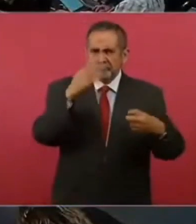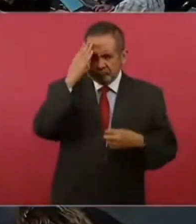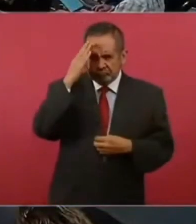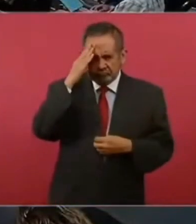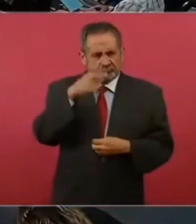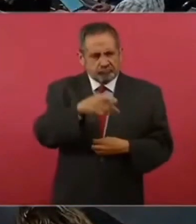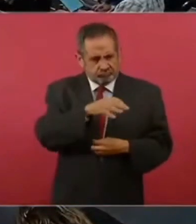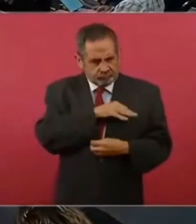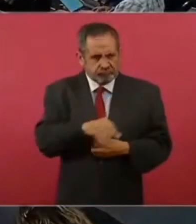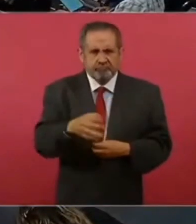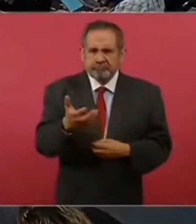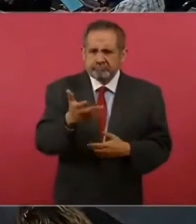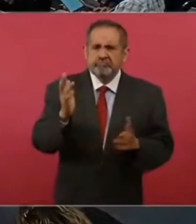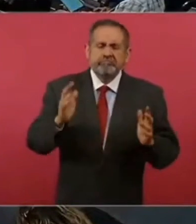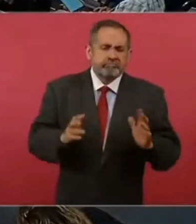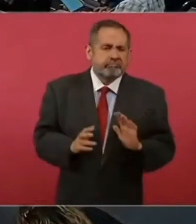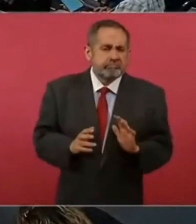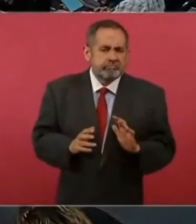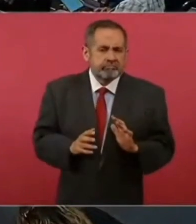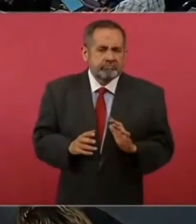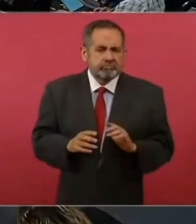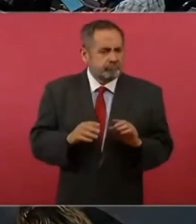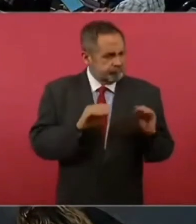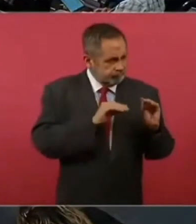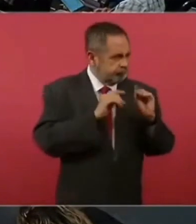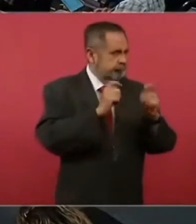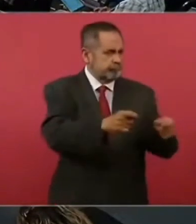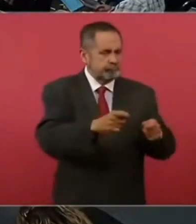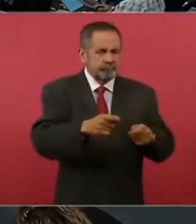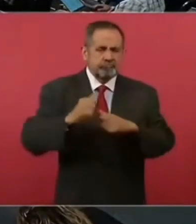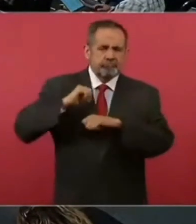actuar como ministros